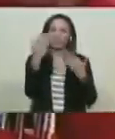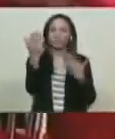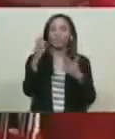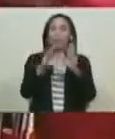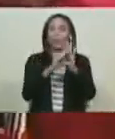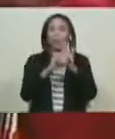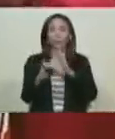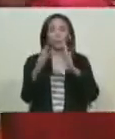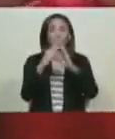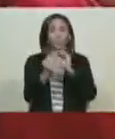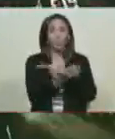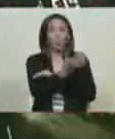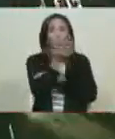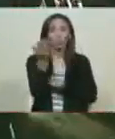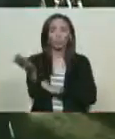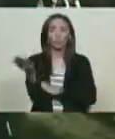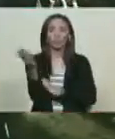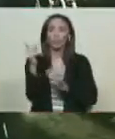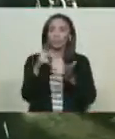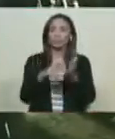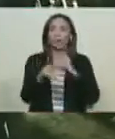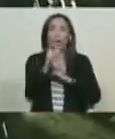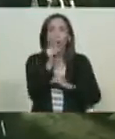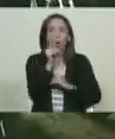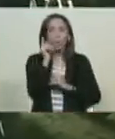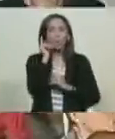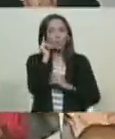constituyente, todo presente, mujeres.